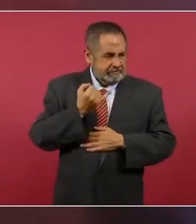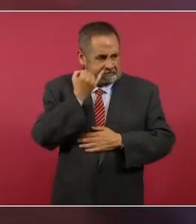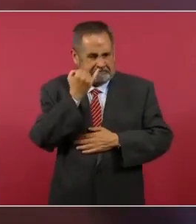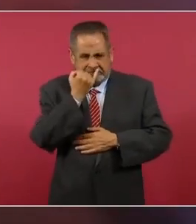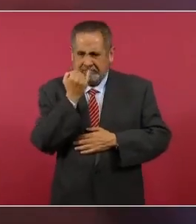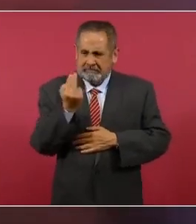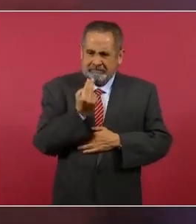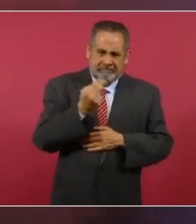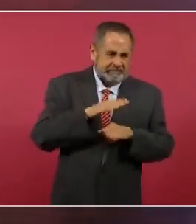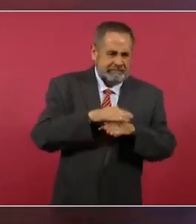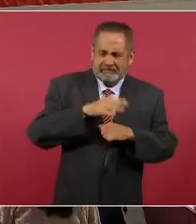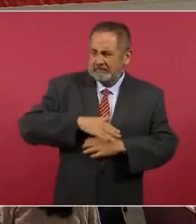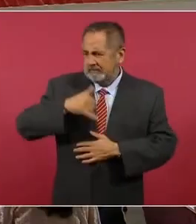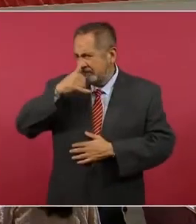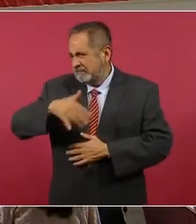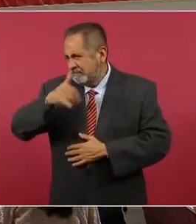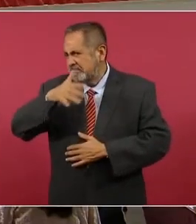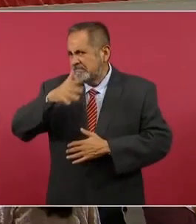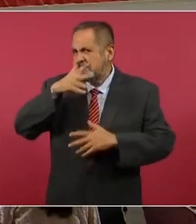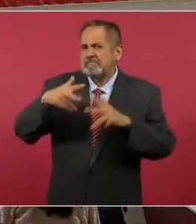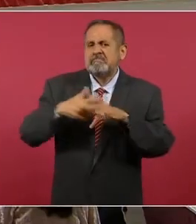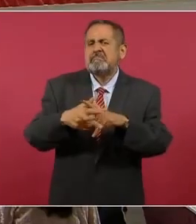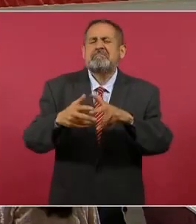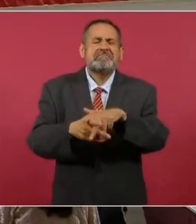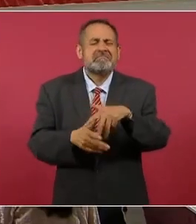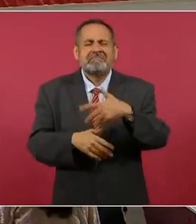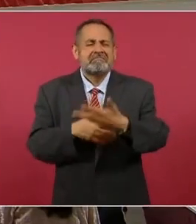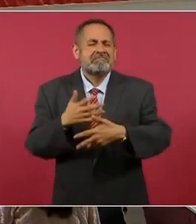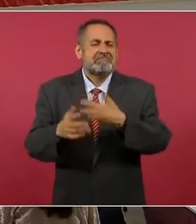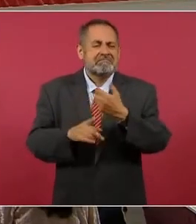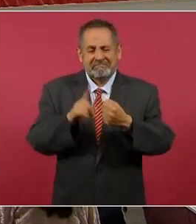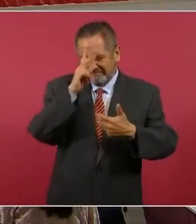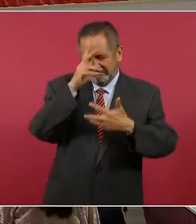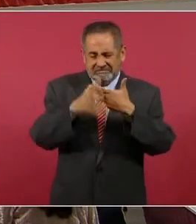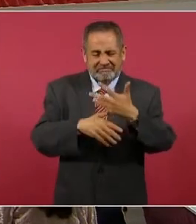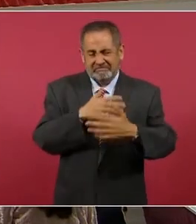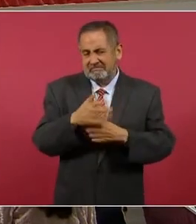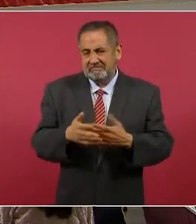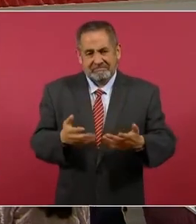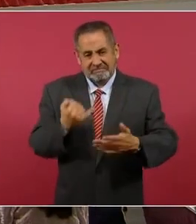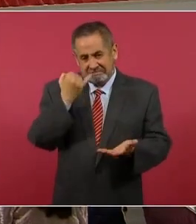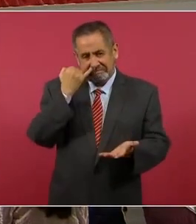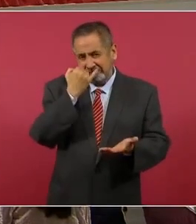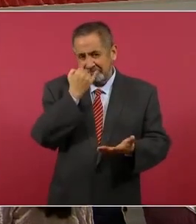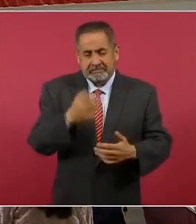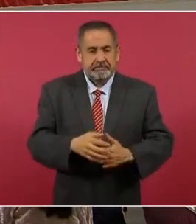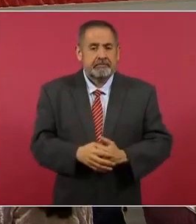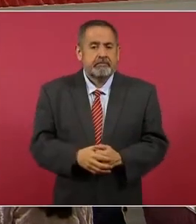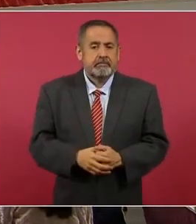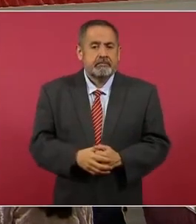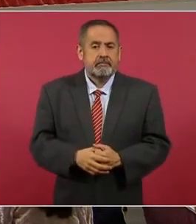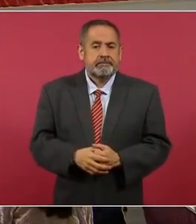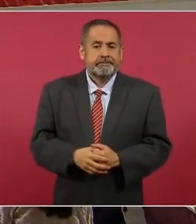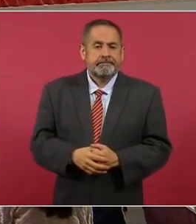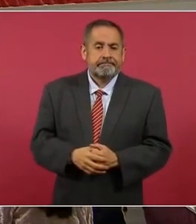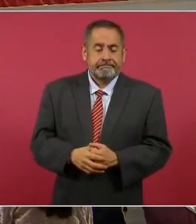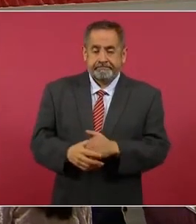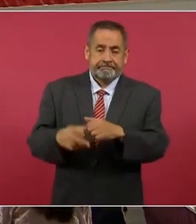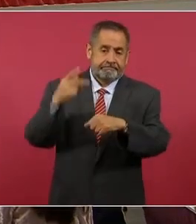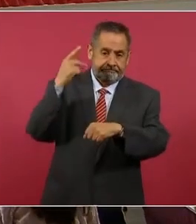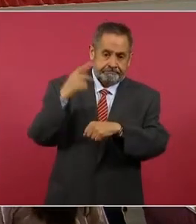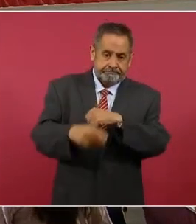puede incluso empezar, la siguiente, a generar violencia de manera directa. Algunos elementos de riesgo